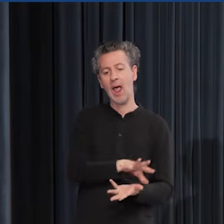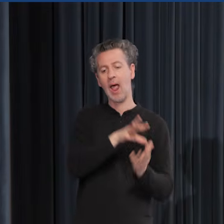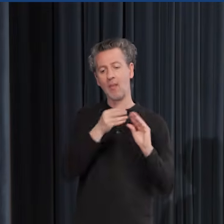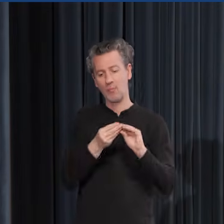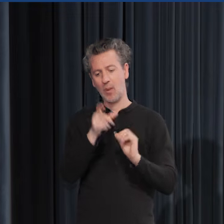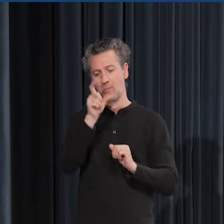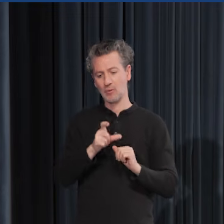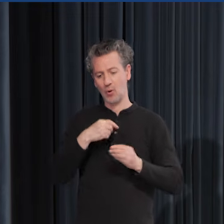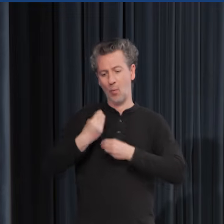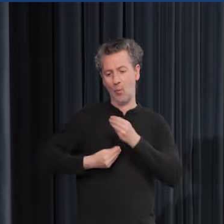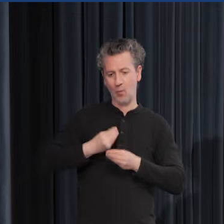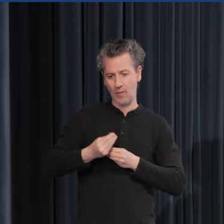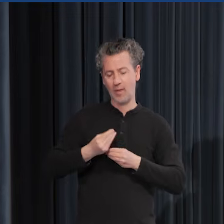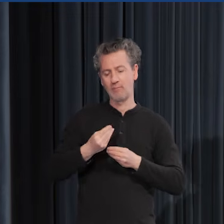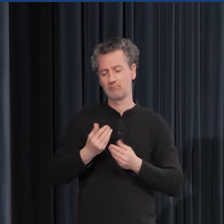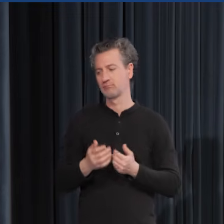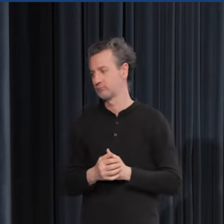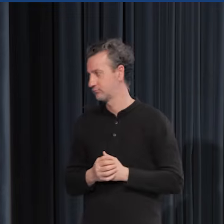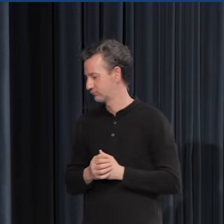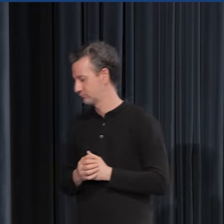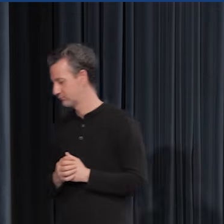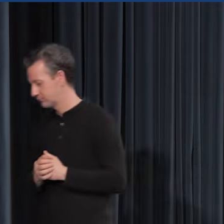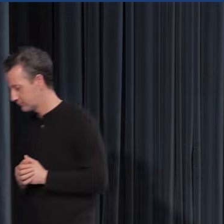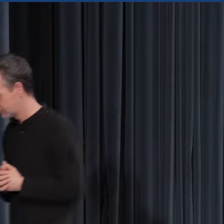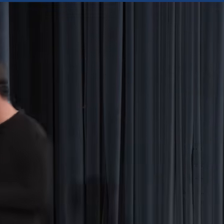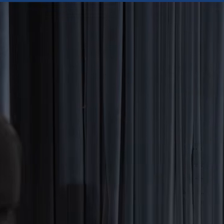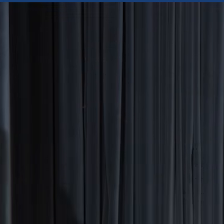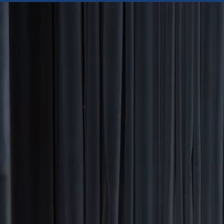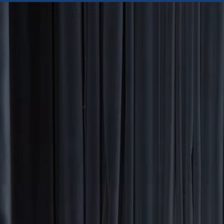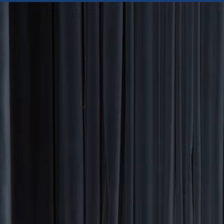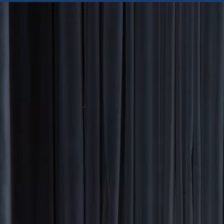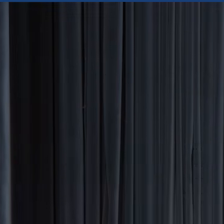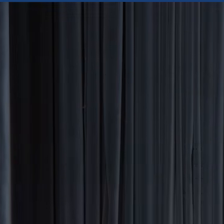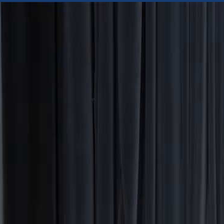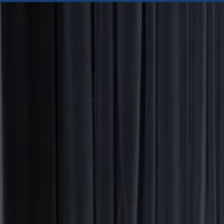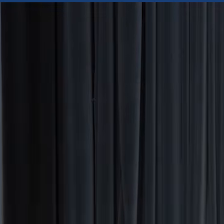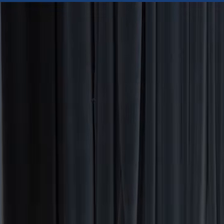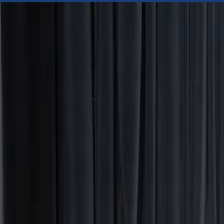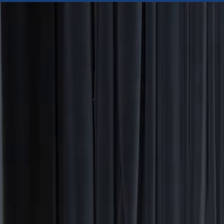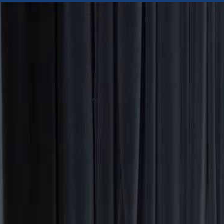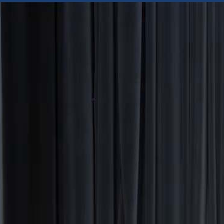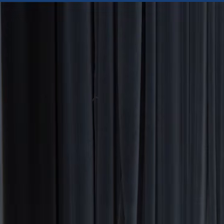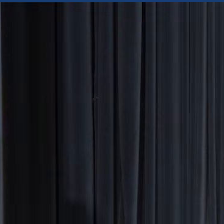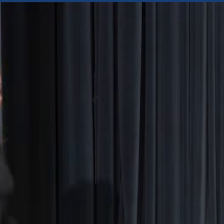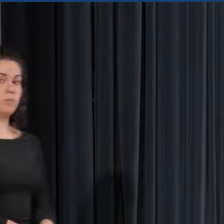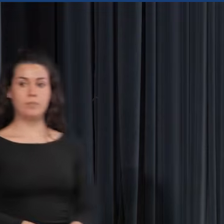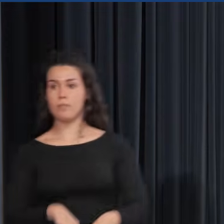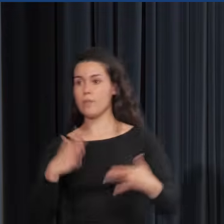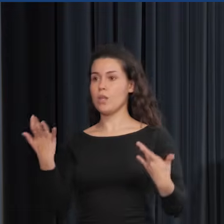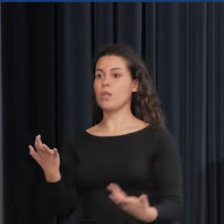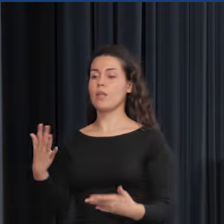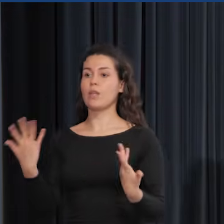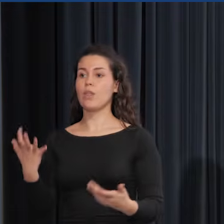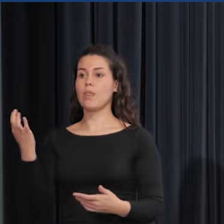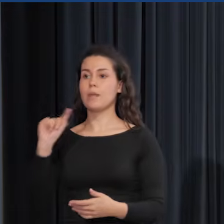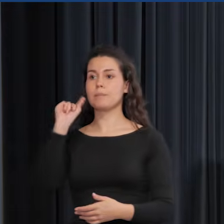portador tras los ajustes necesarios. Por lo tanto, se deben de tener en cuenta las características morfológicas de las mujeres, aunque